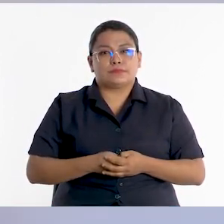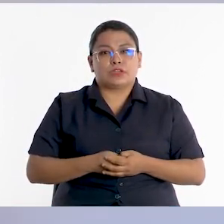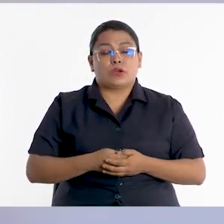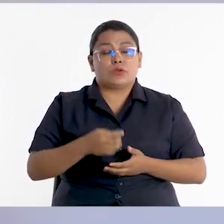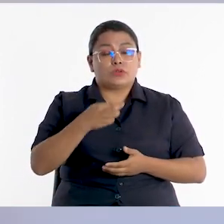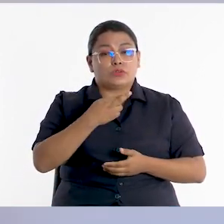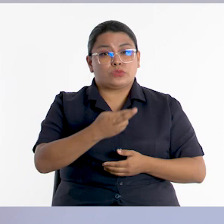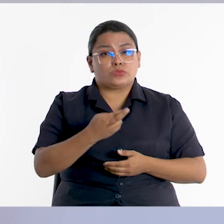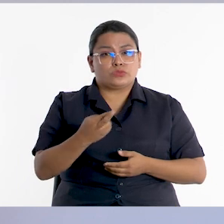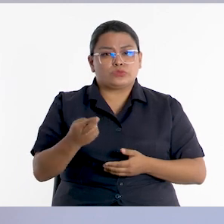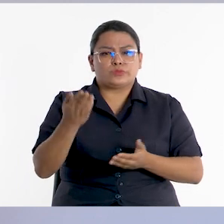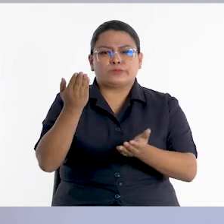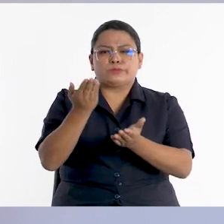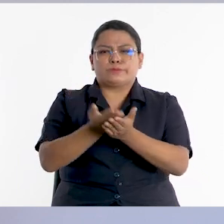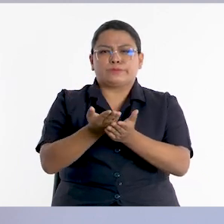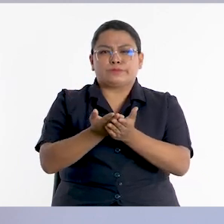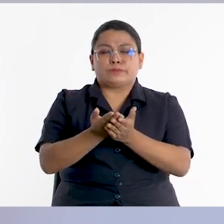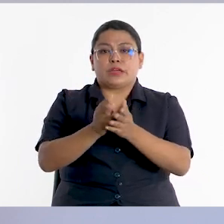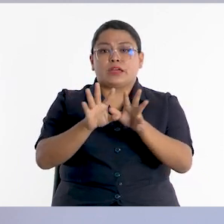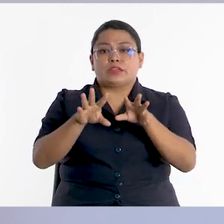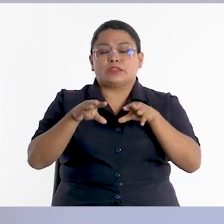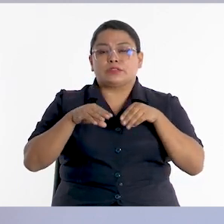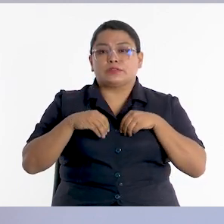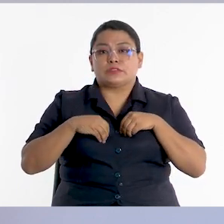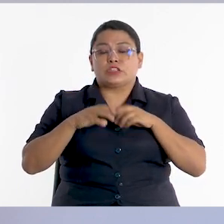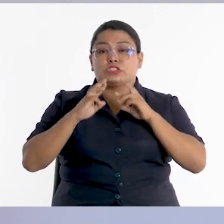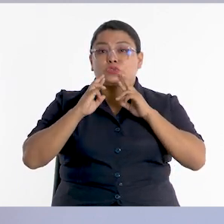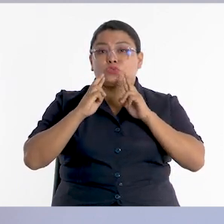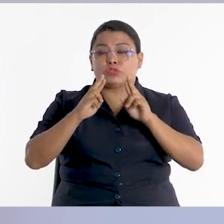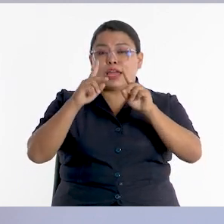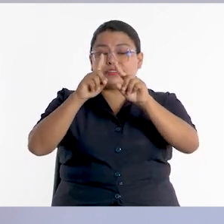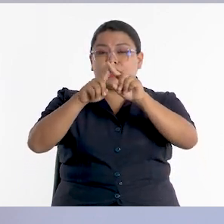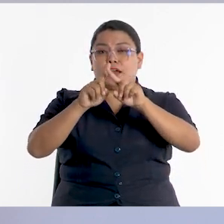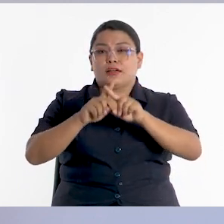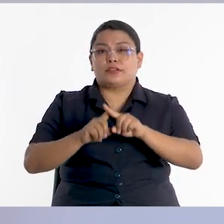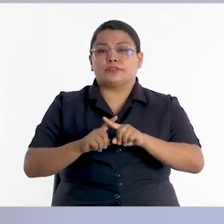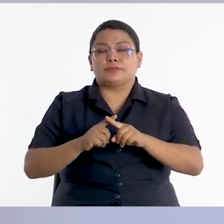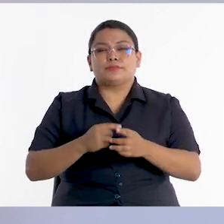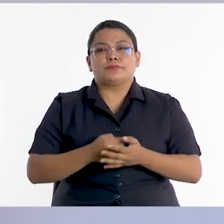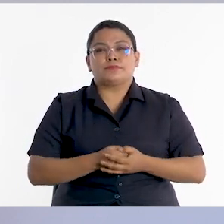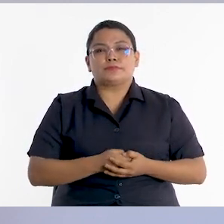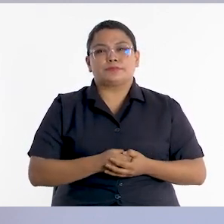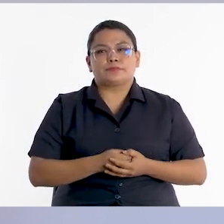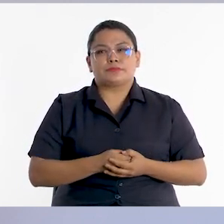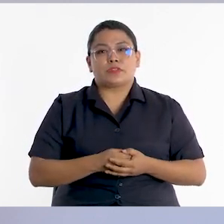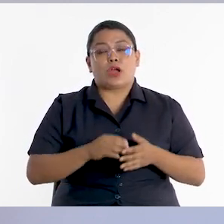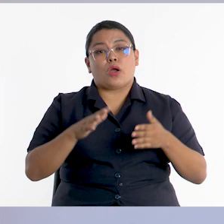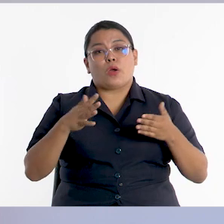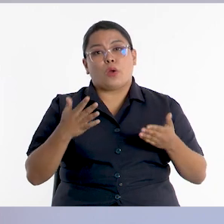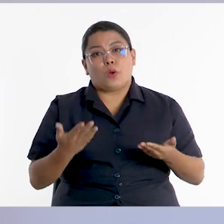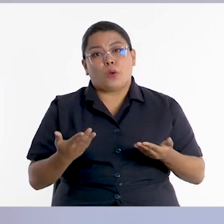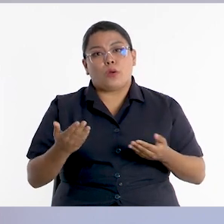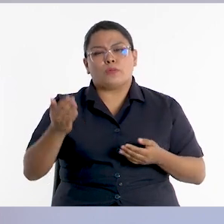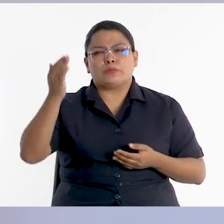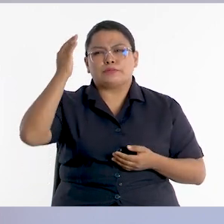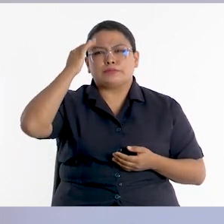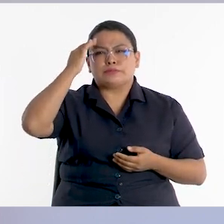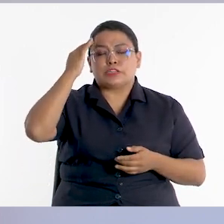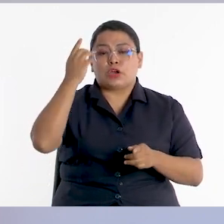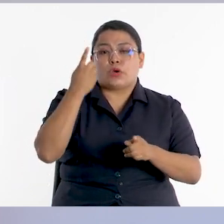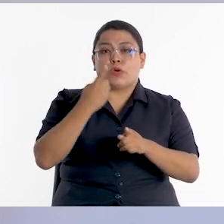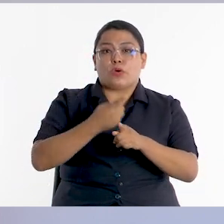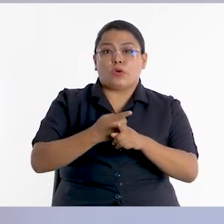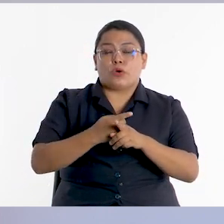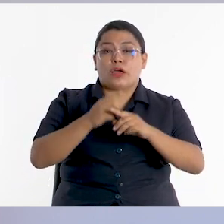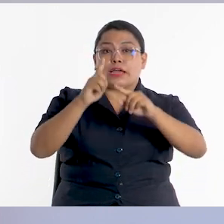Un recurso que se propone para obtener los productos en la tabla de multiplicar o para comprobarlos